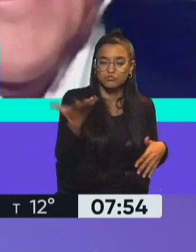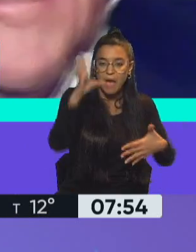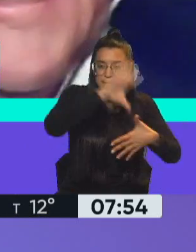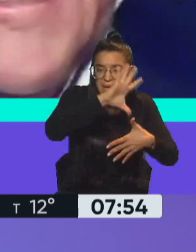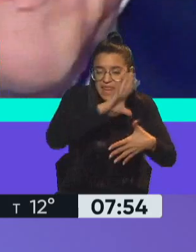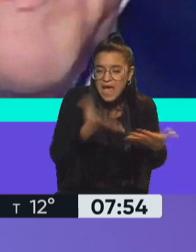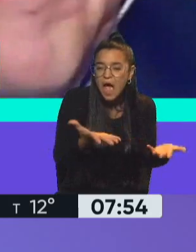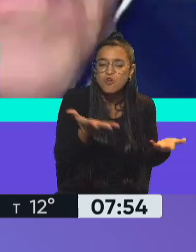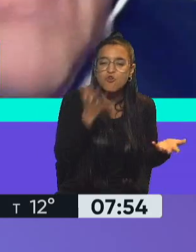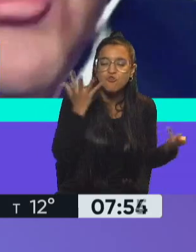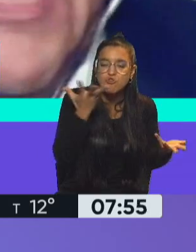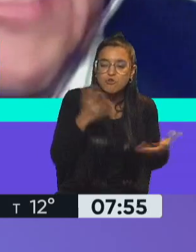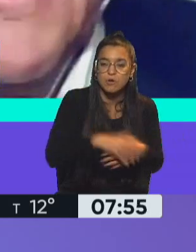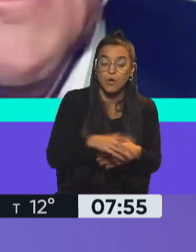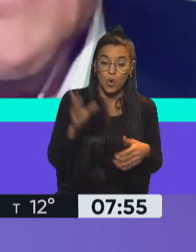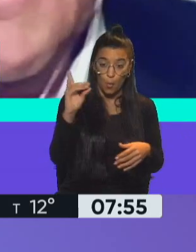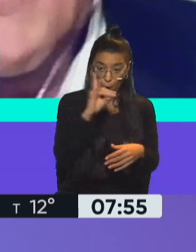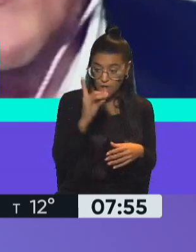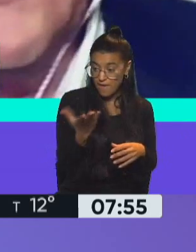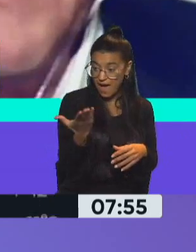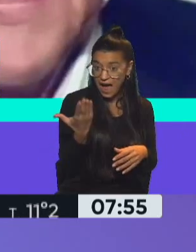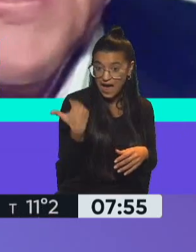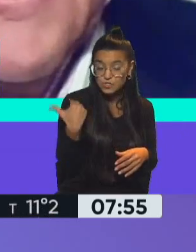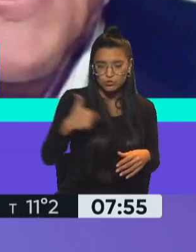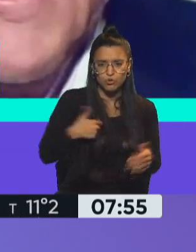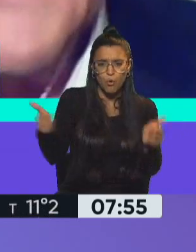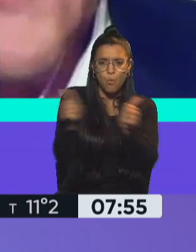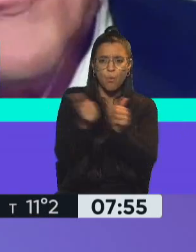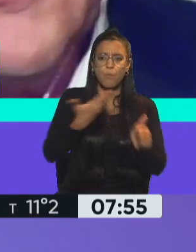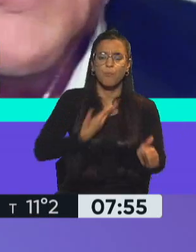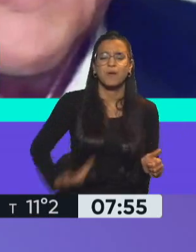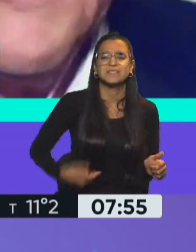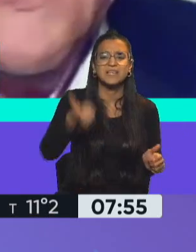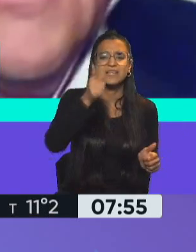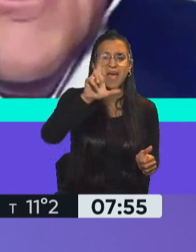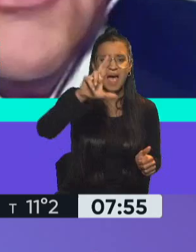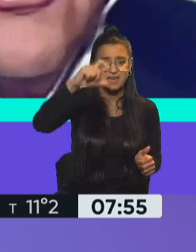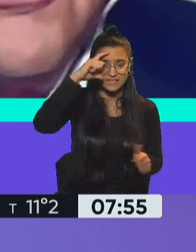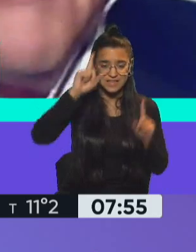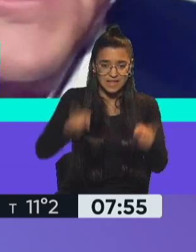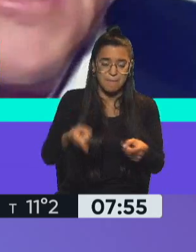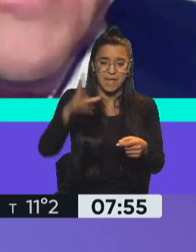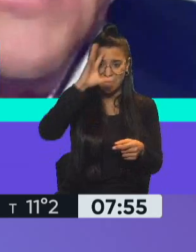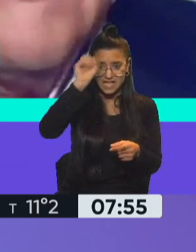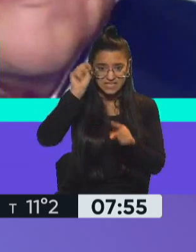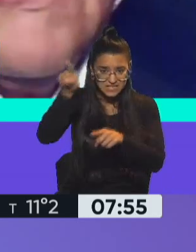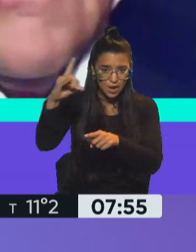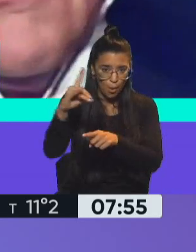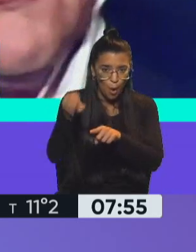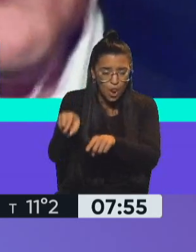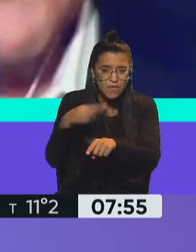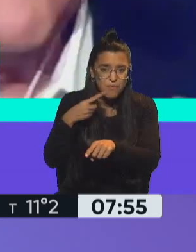Mirá, Bolivia, en el día de ayer estuve con el presidente Arce, estuve con el canciller. Ellos